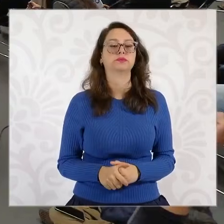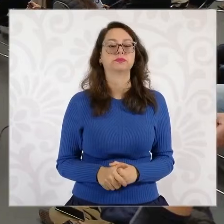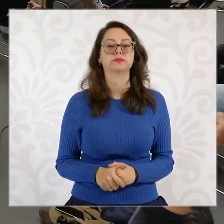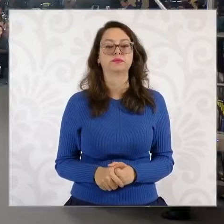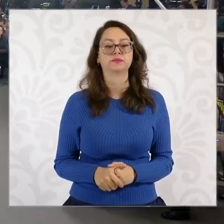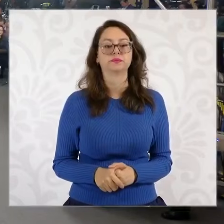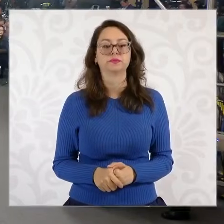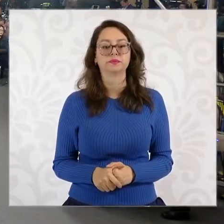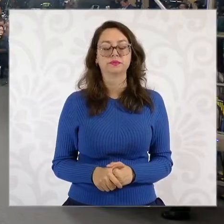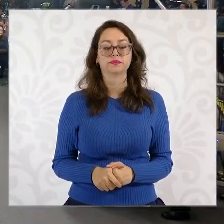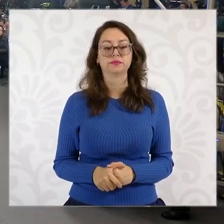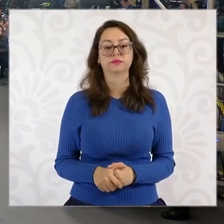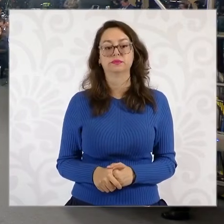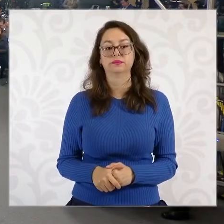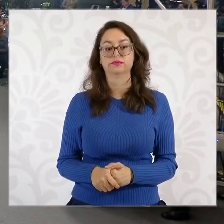Acá.